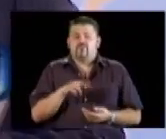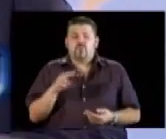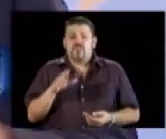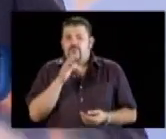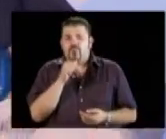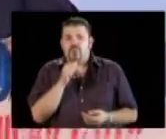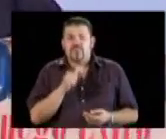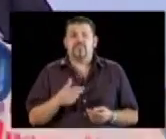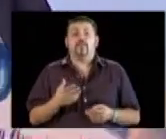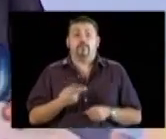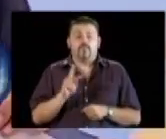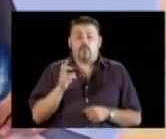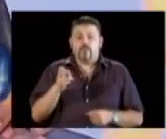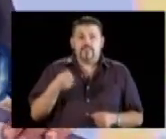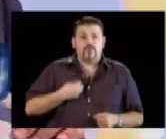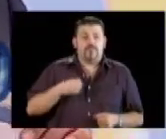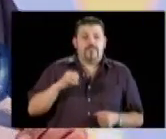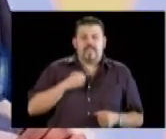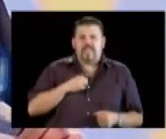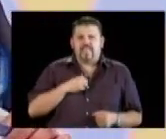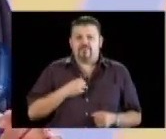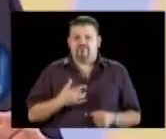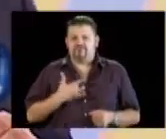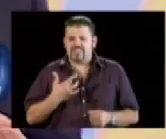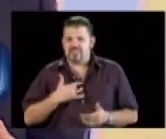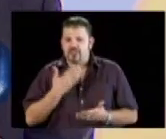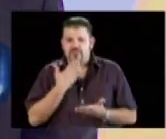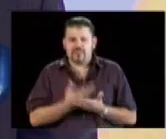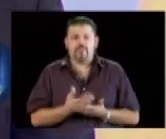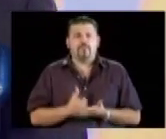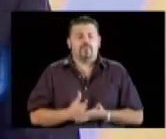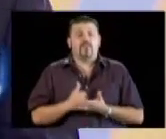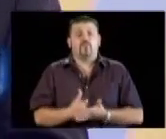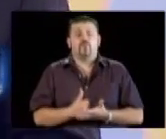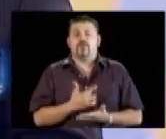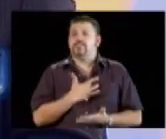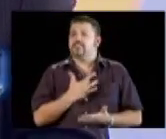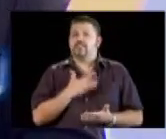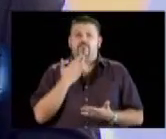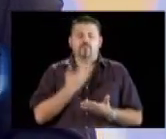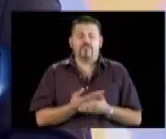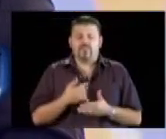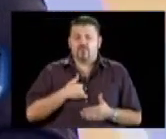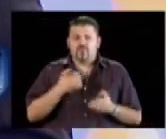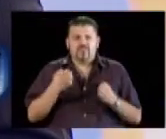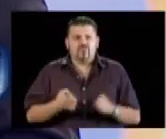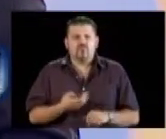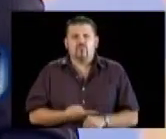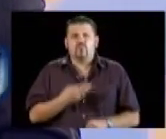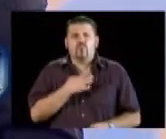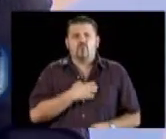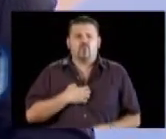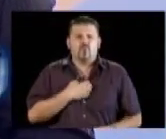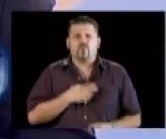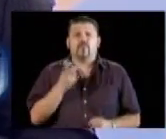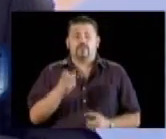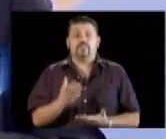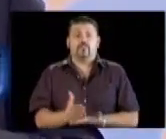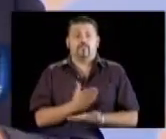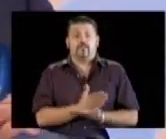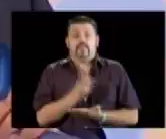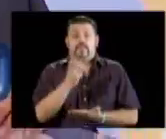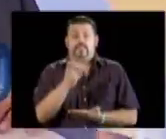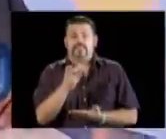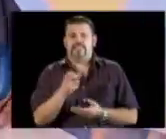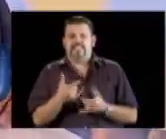Y OmniLife se convirtió en este vehículo que me ayudó a conseguir estas cosas. Estoy muy contento de ser parte de toda